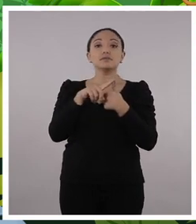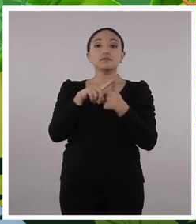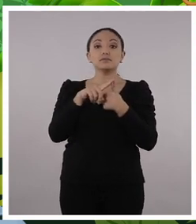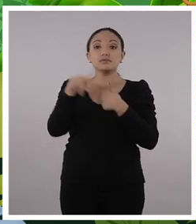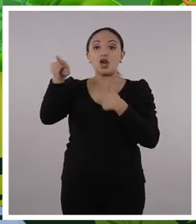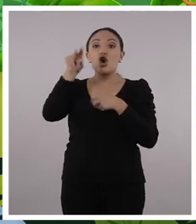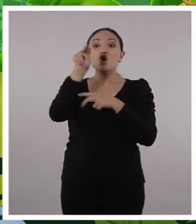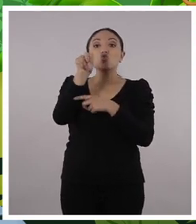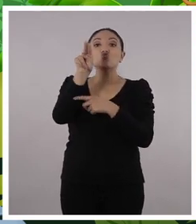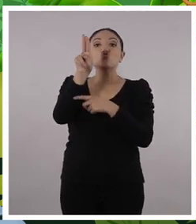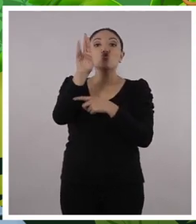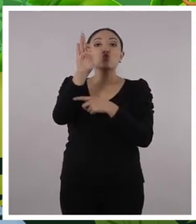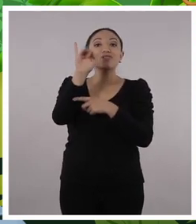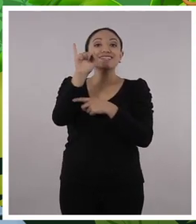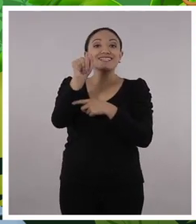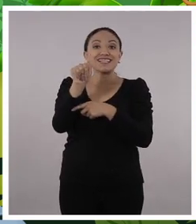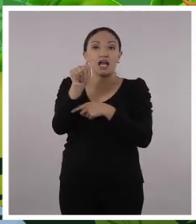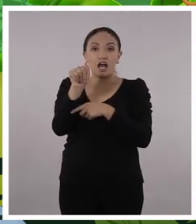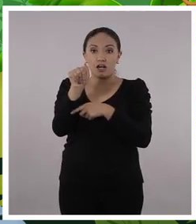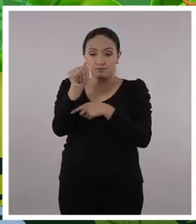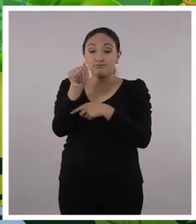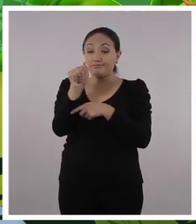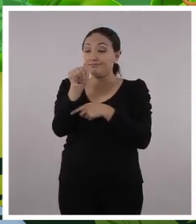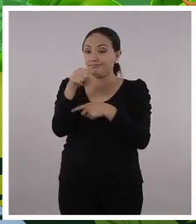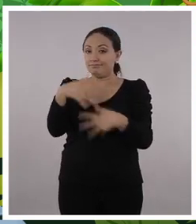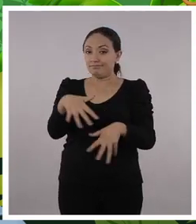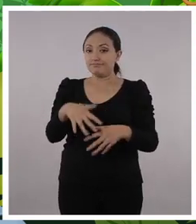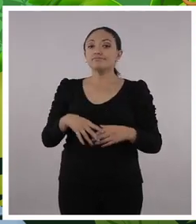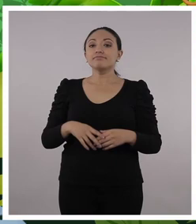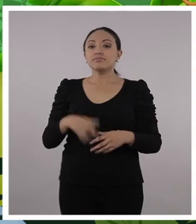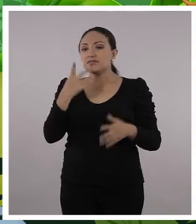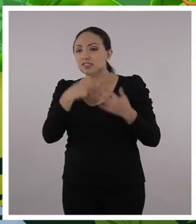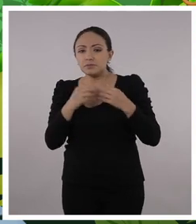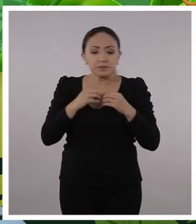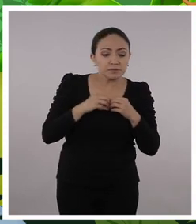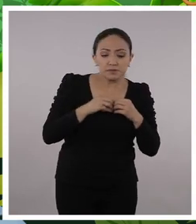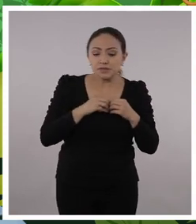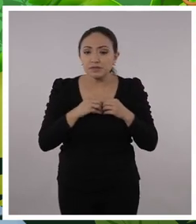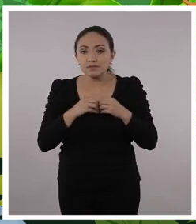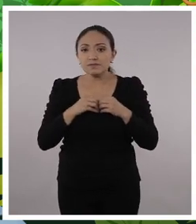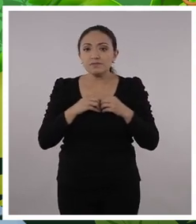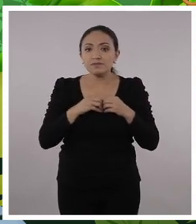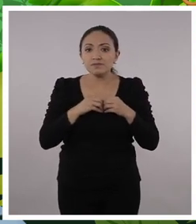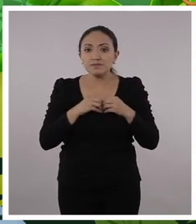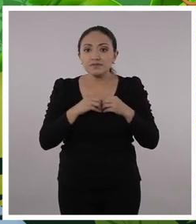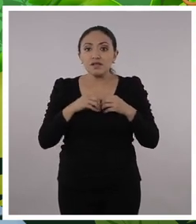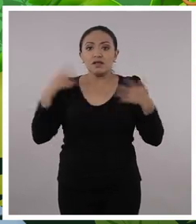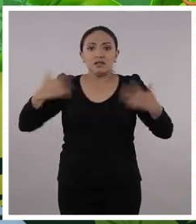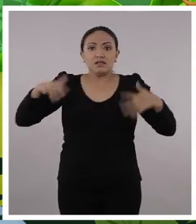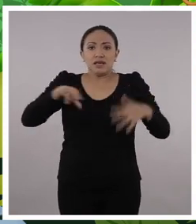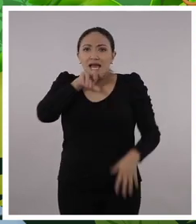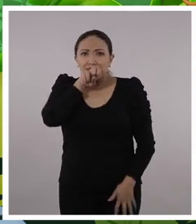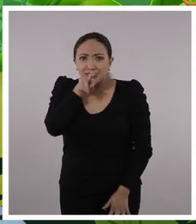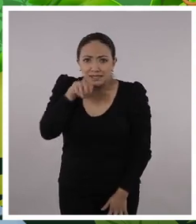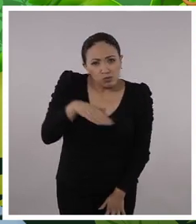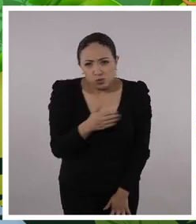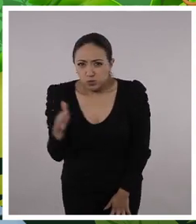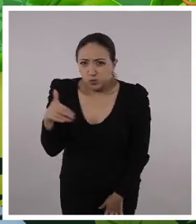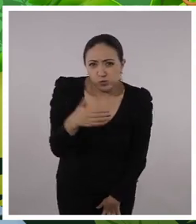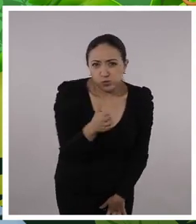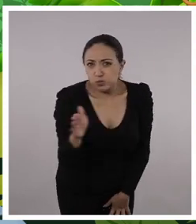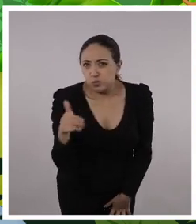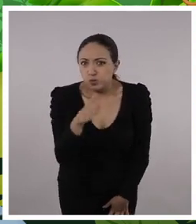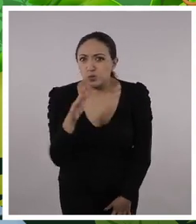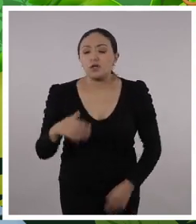una... ¡Nutria! ¡Una nutria gigante! ¿Qué más nos falta por aquí? Déjame ver, Monse. ¡Ah! ¡Es una